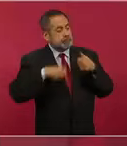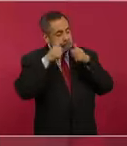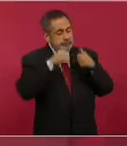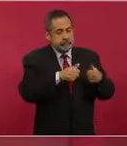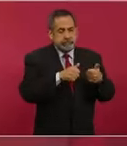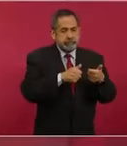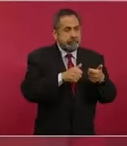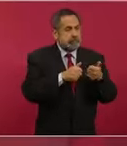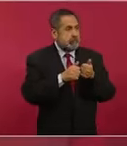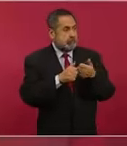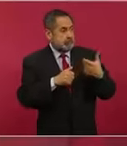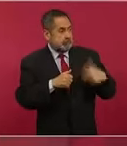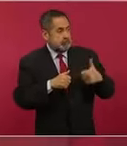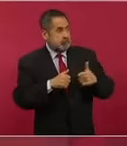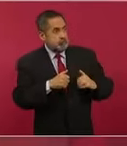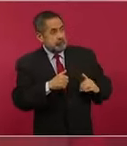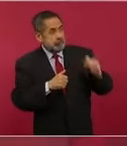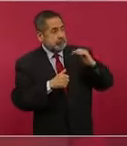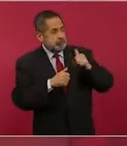los de arriba.